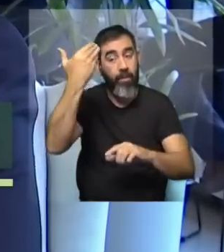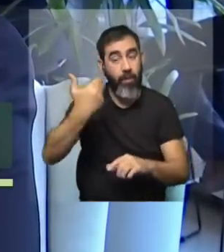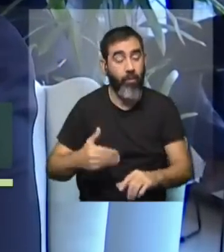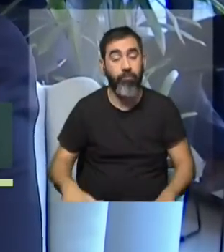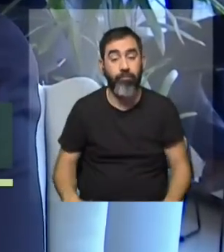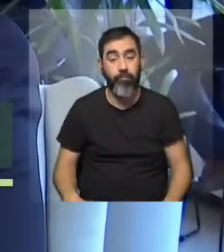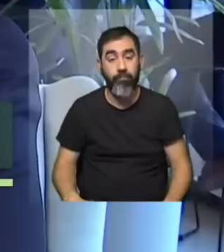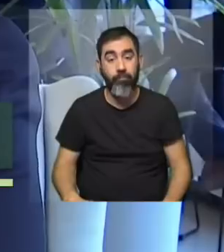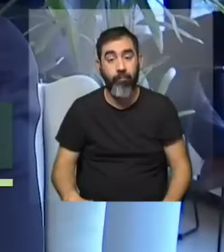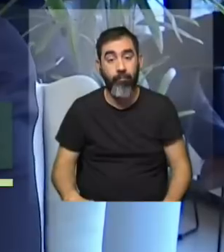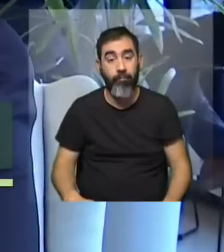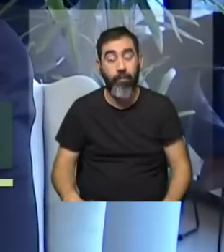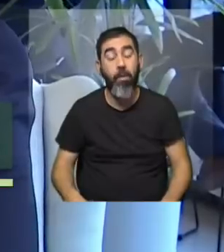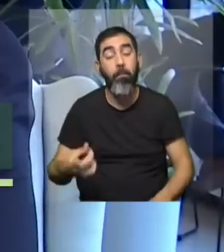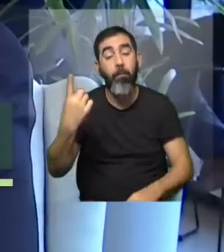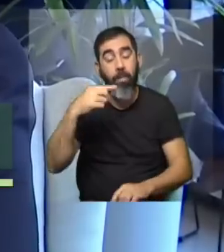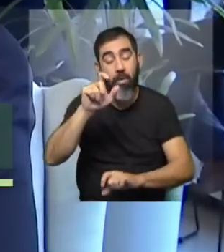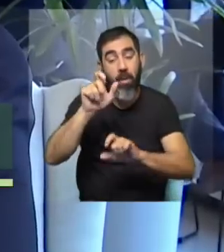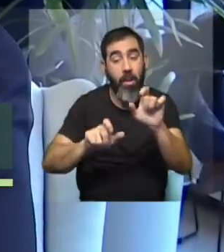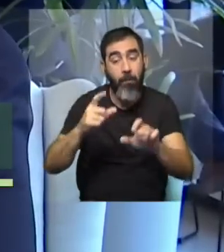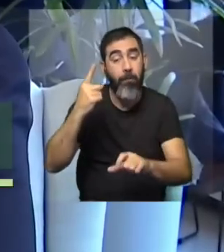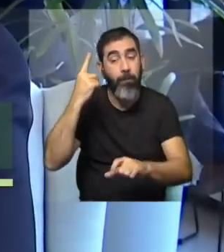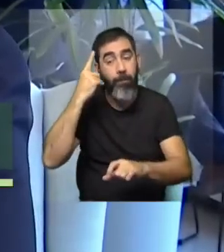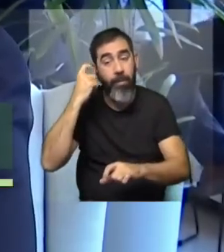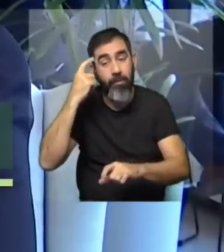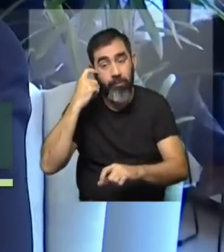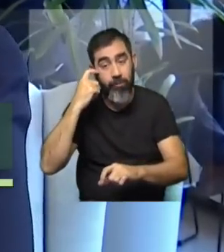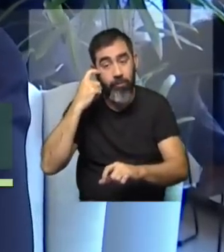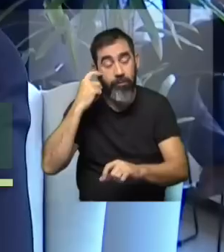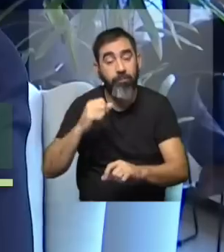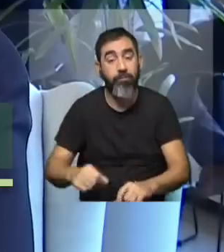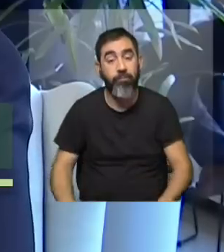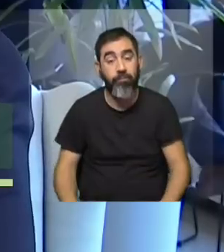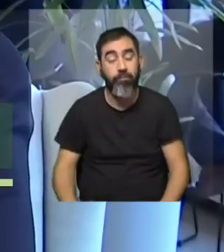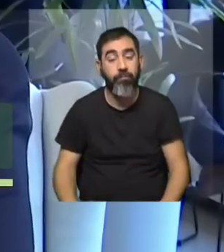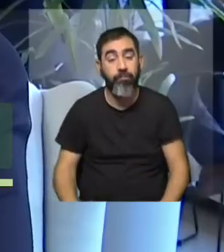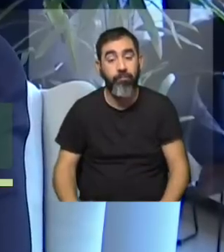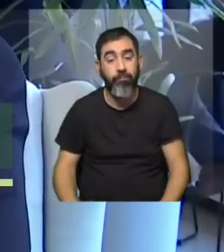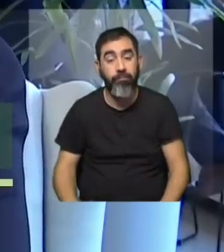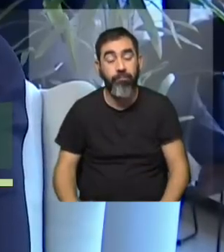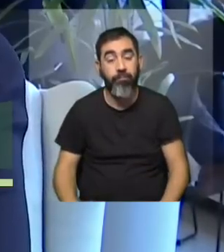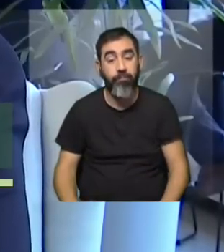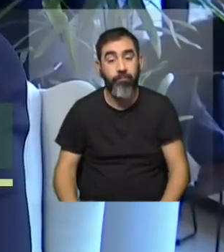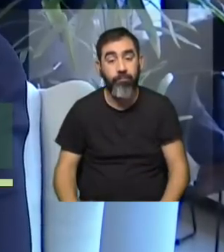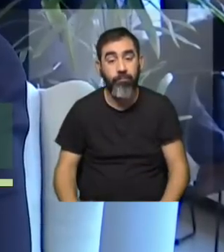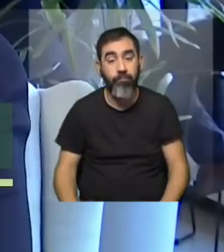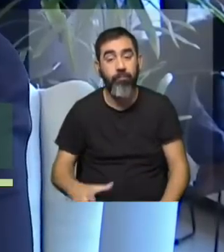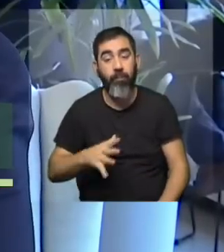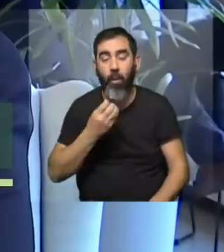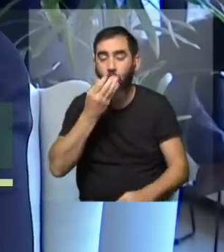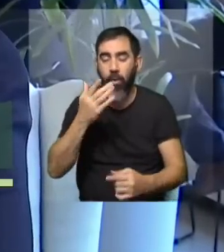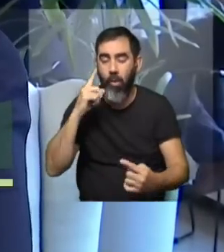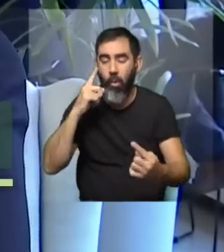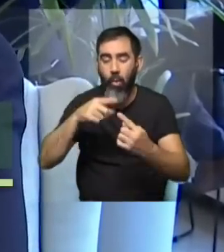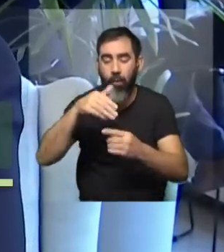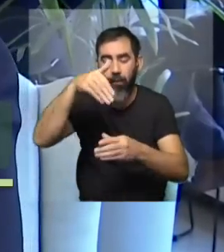creo que el pueblo argentino en su experiencia en su acción en su interpretación va a tener un buen destino